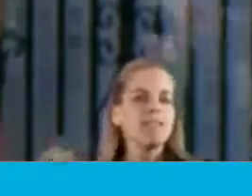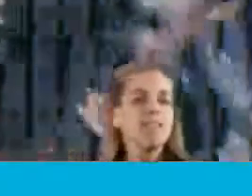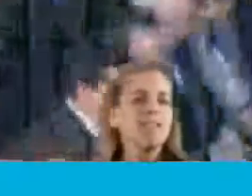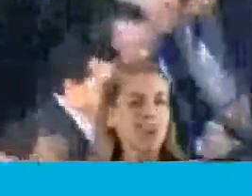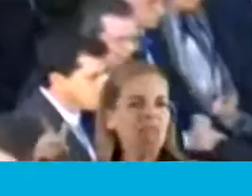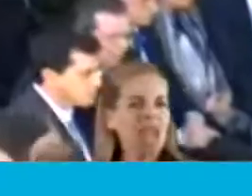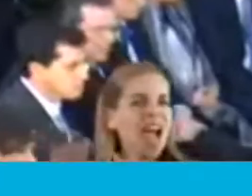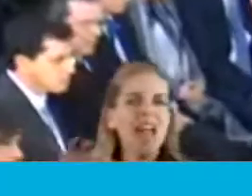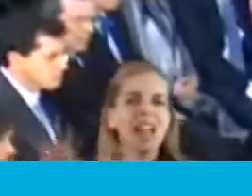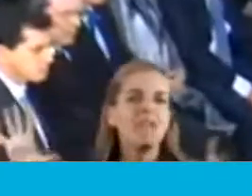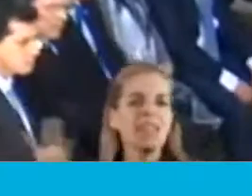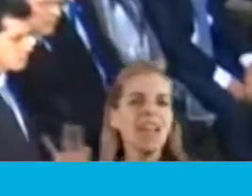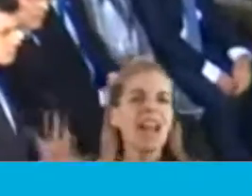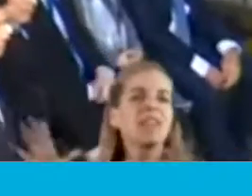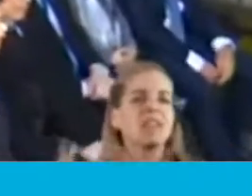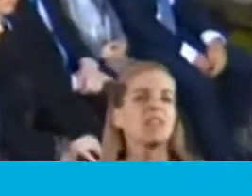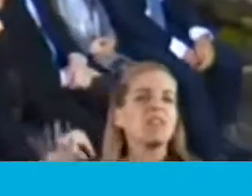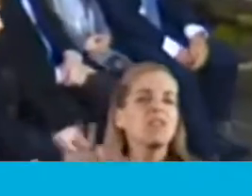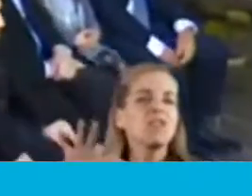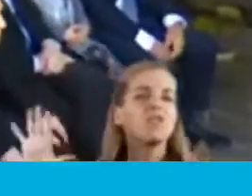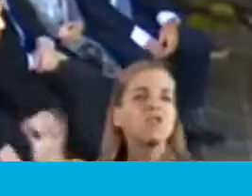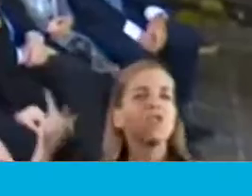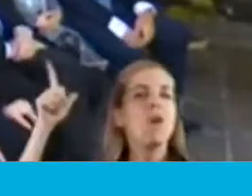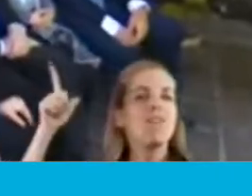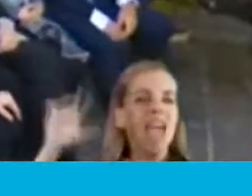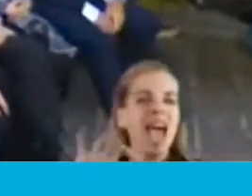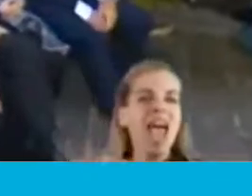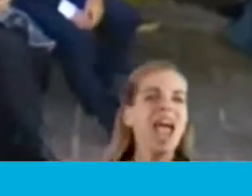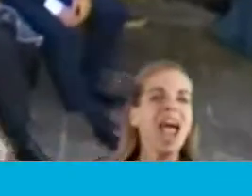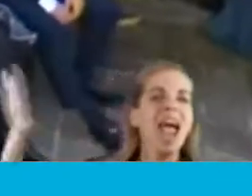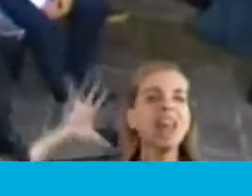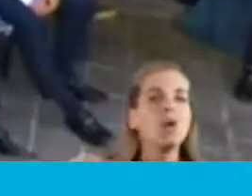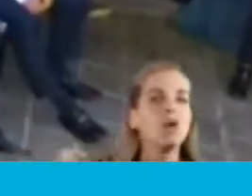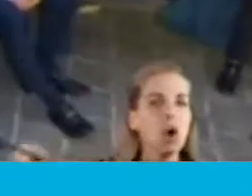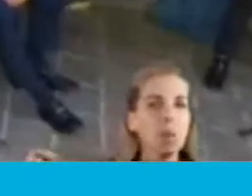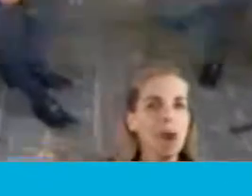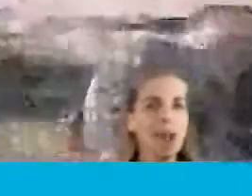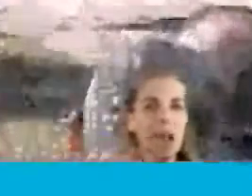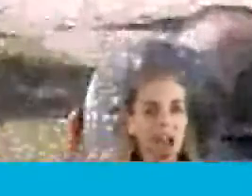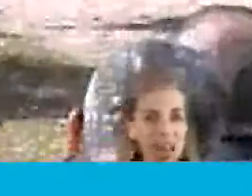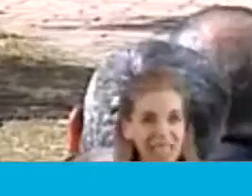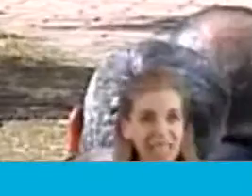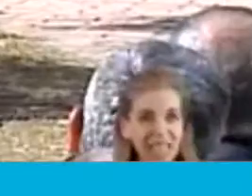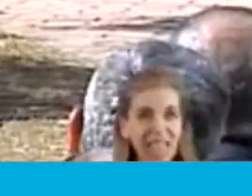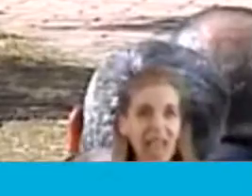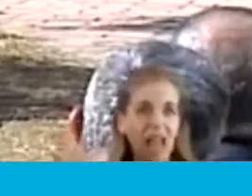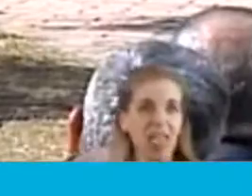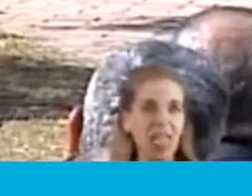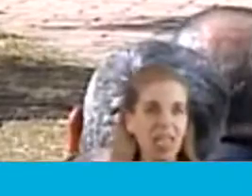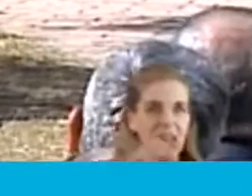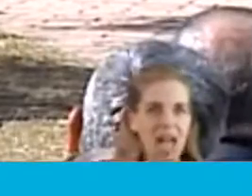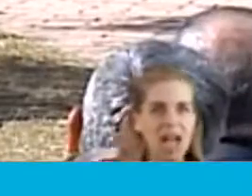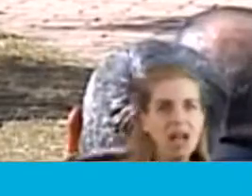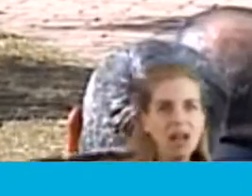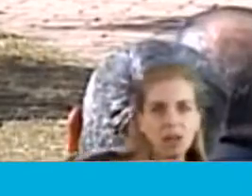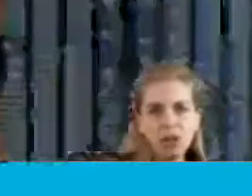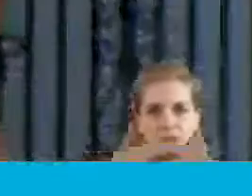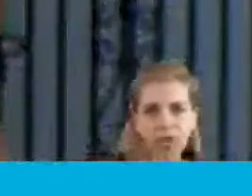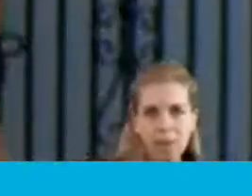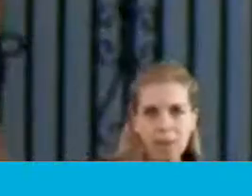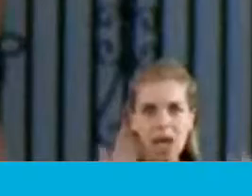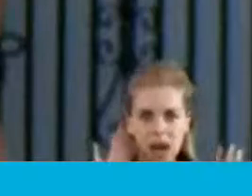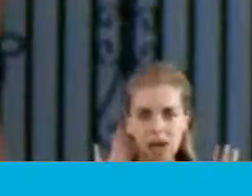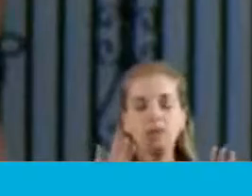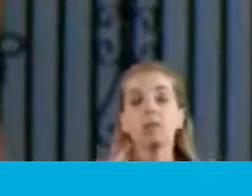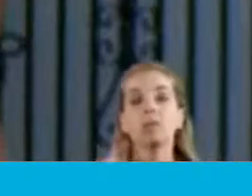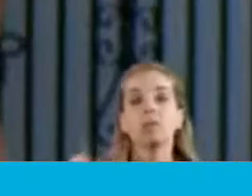libertad allá y pretendían hacerlo con más vehemencia en las que eran sus colonias. Enviaron a